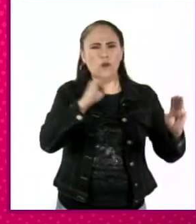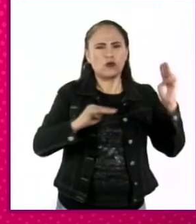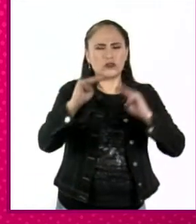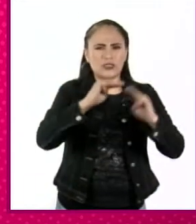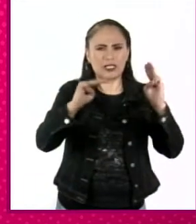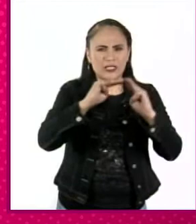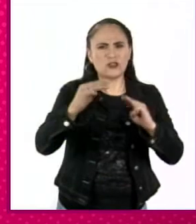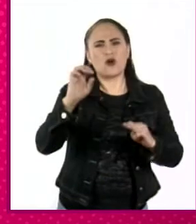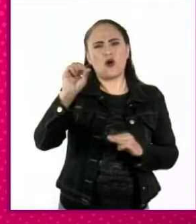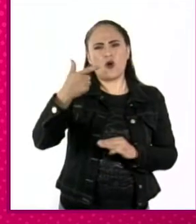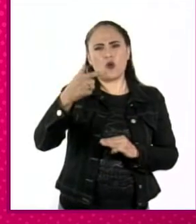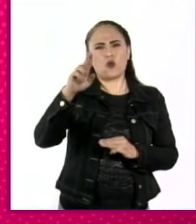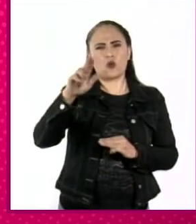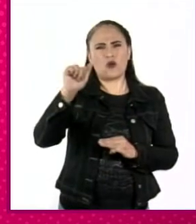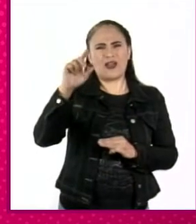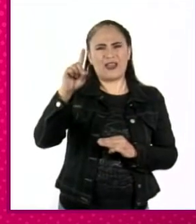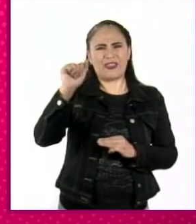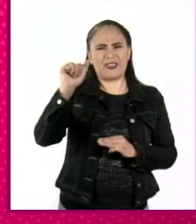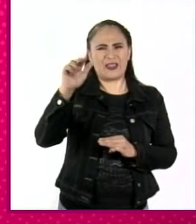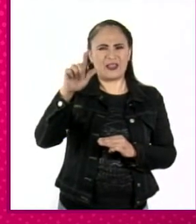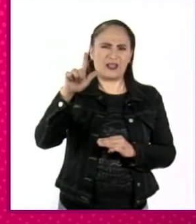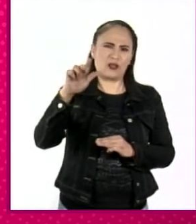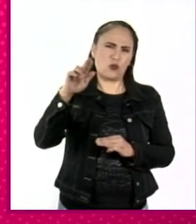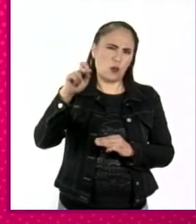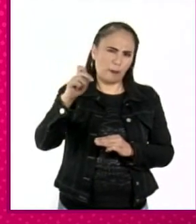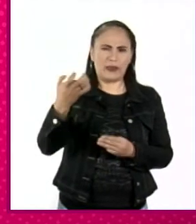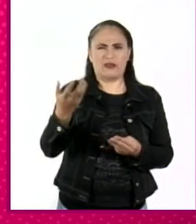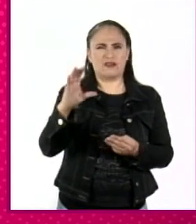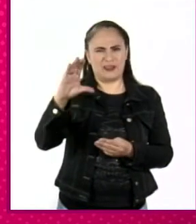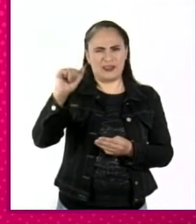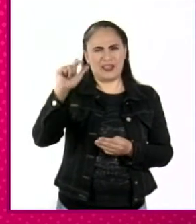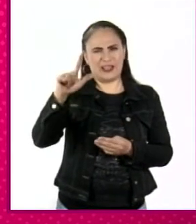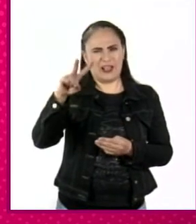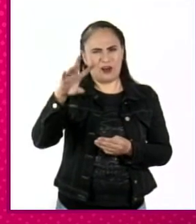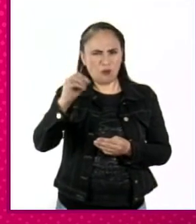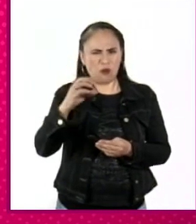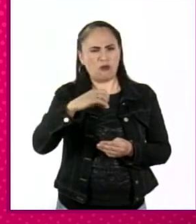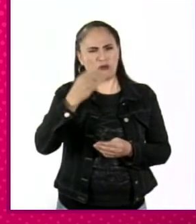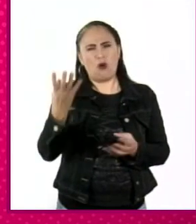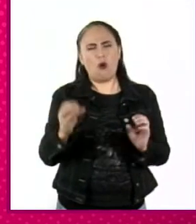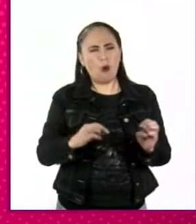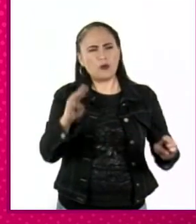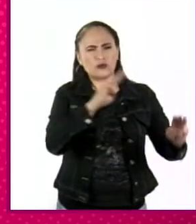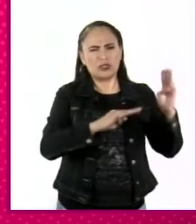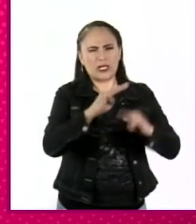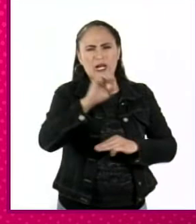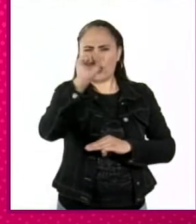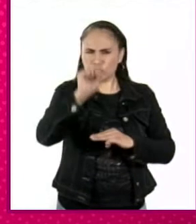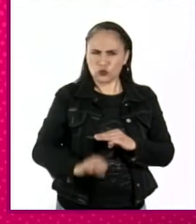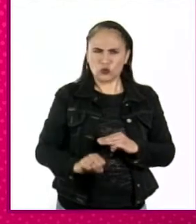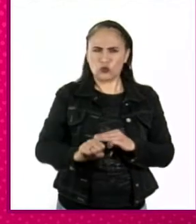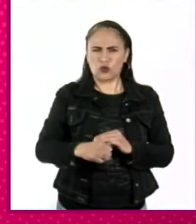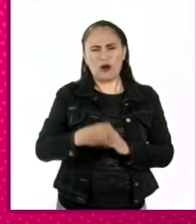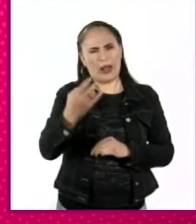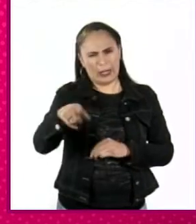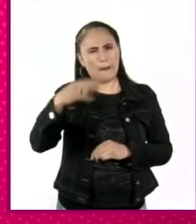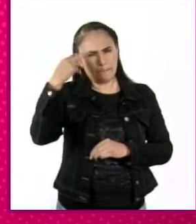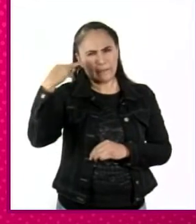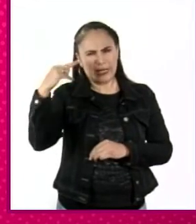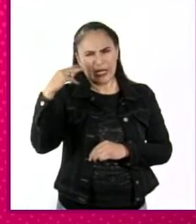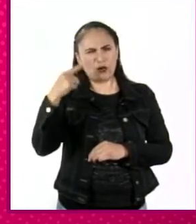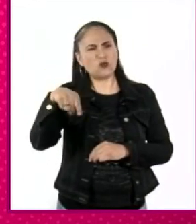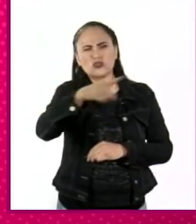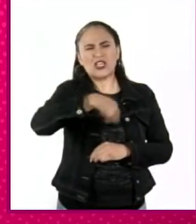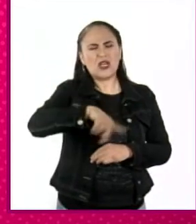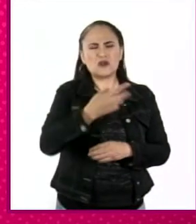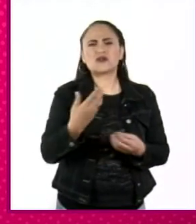y Calvo, en algún lugar lejano de la Sierra del Sur de Veracruz.